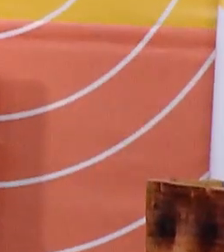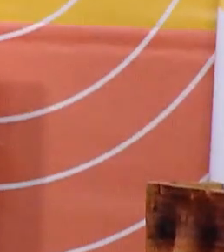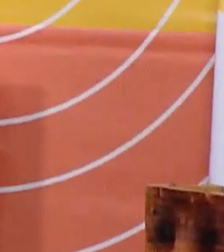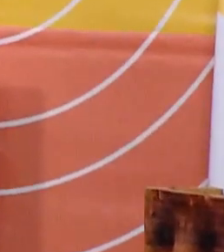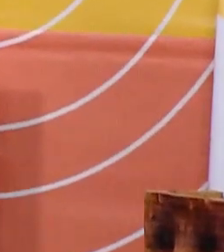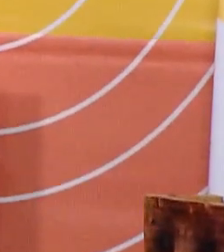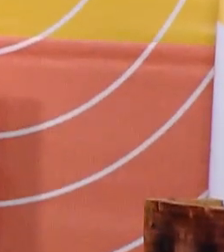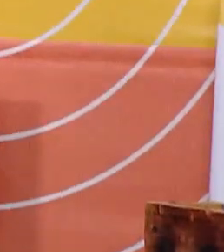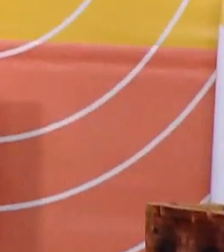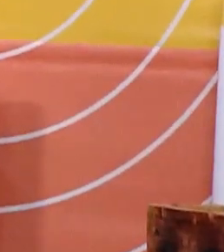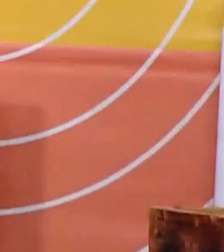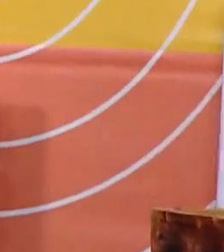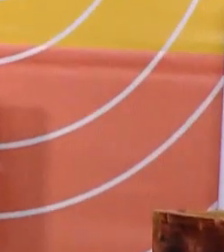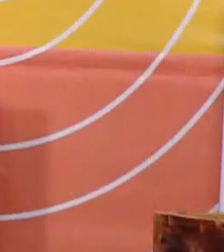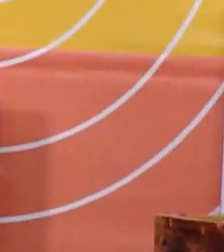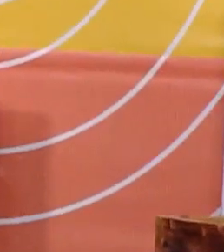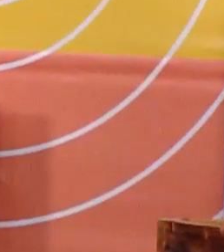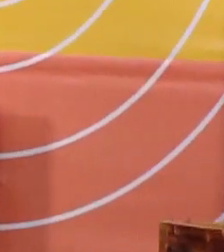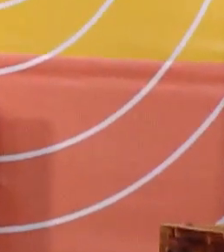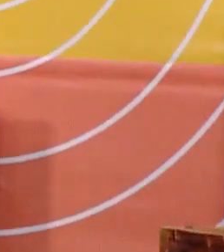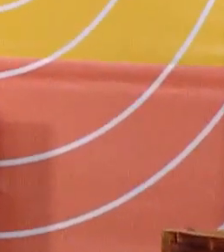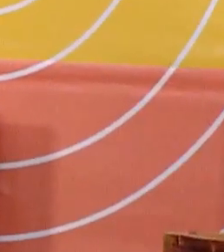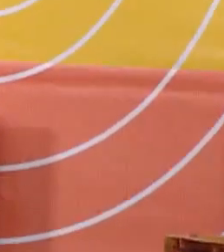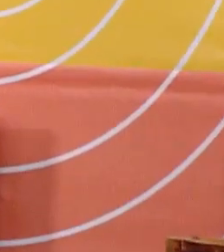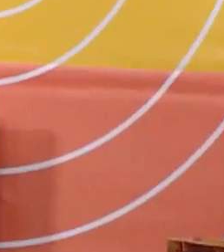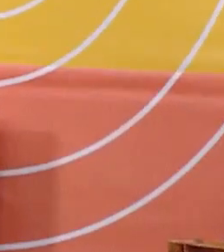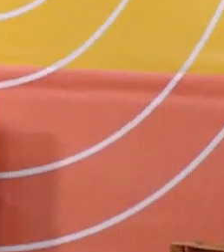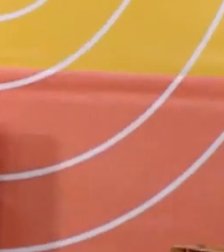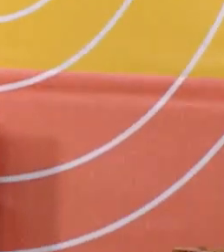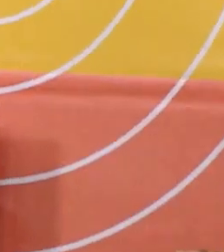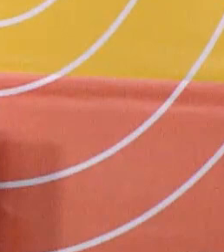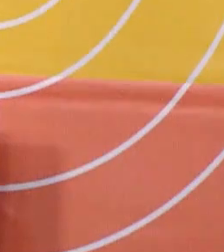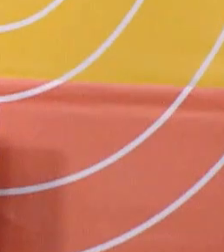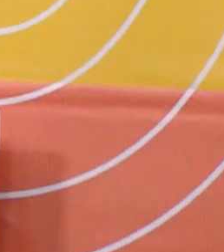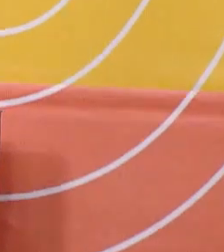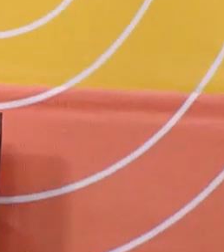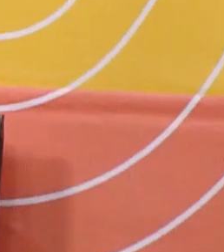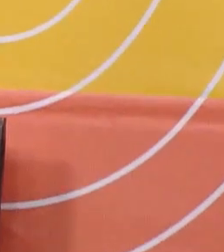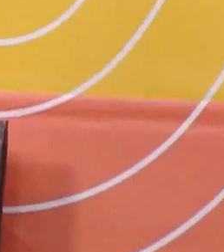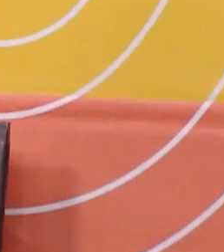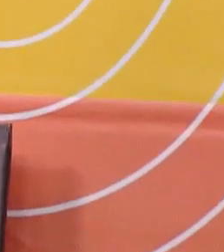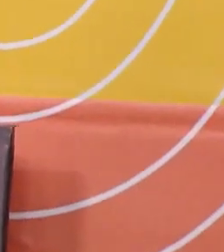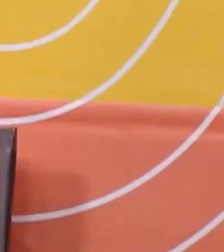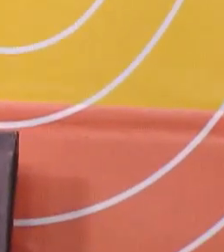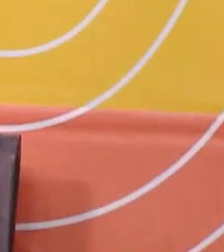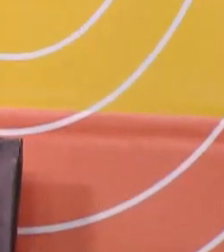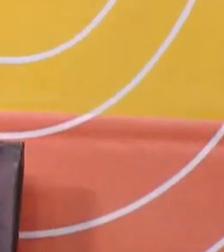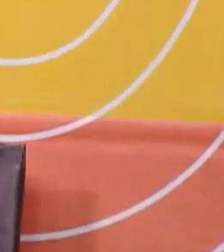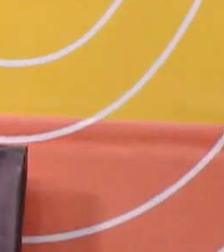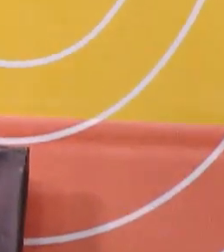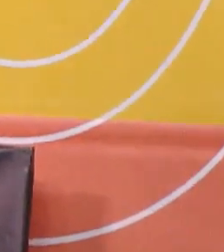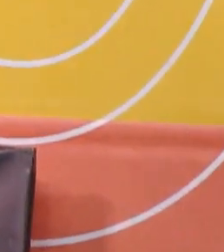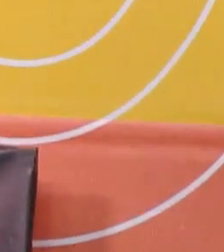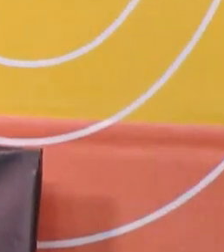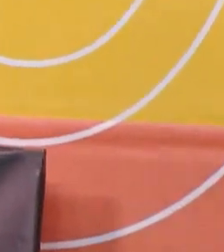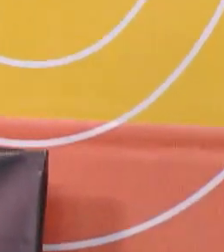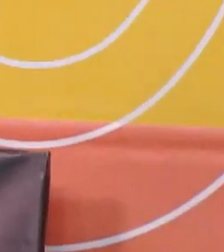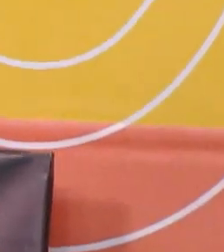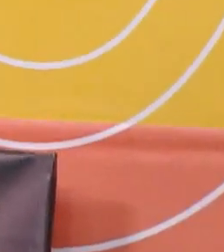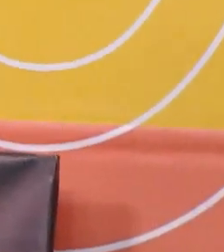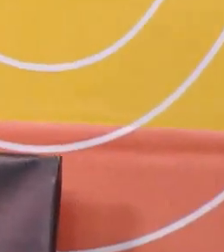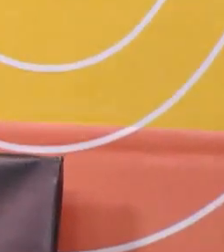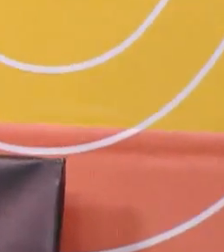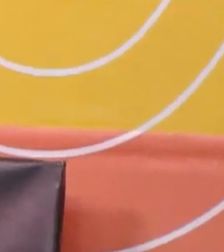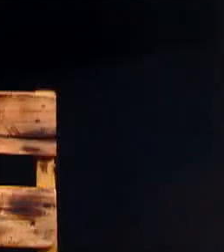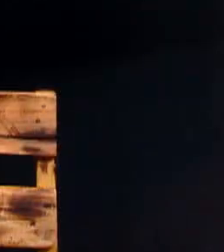teníamos de ingreso digamos para el programa la queridísima Matilde casazola con esa canción Que obviamente nos mueve a